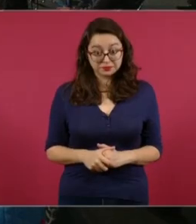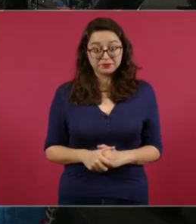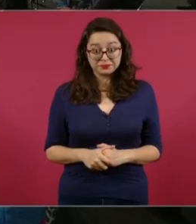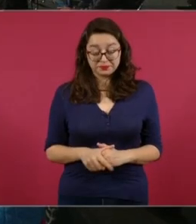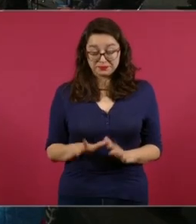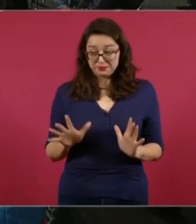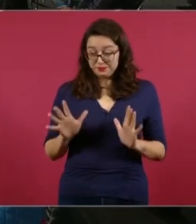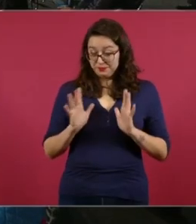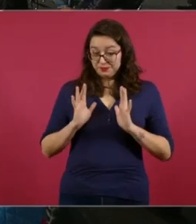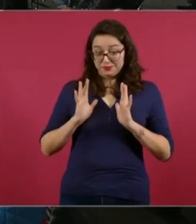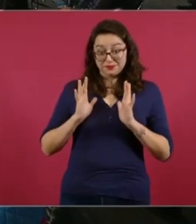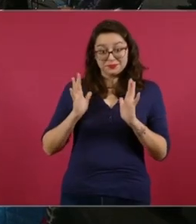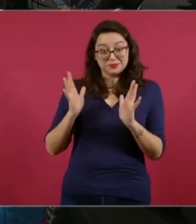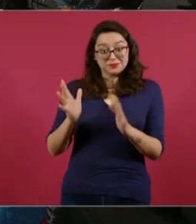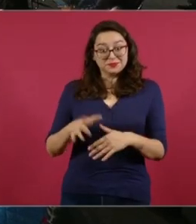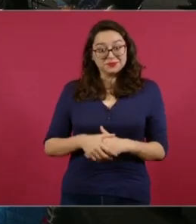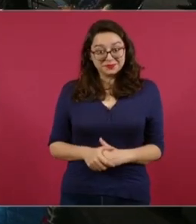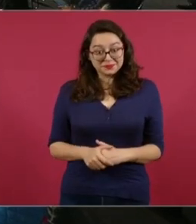Eso es increíble.